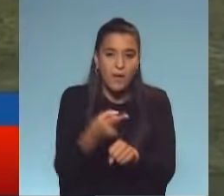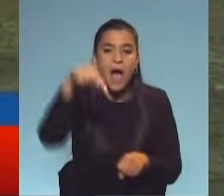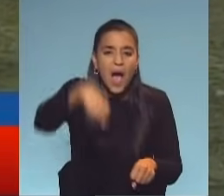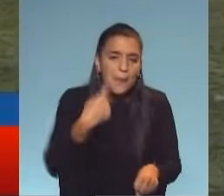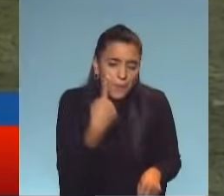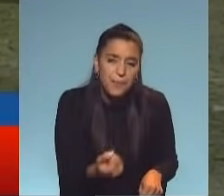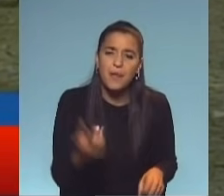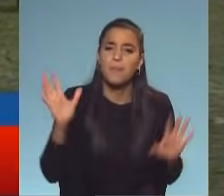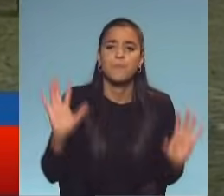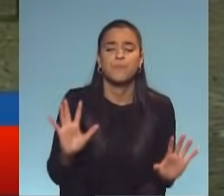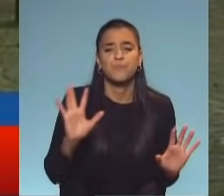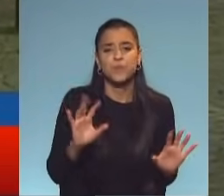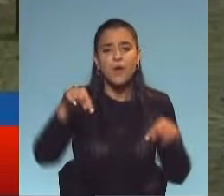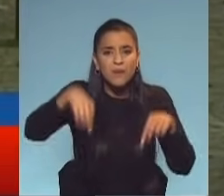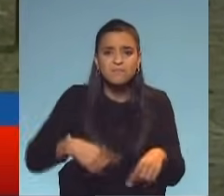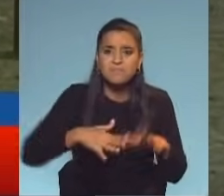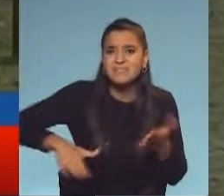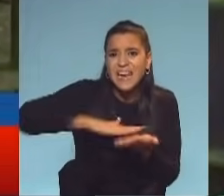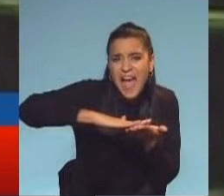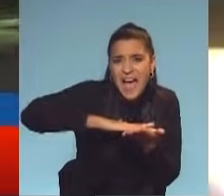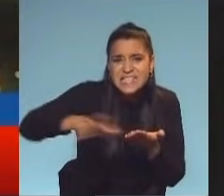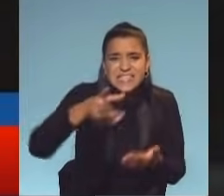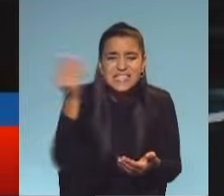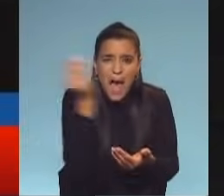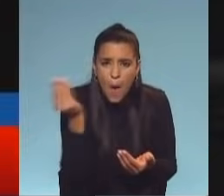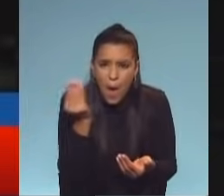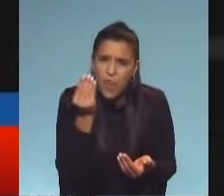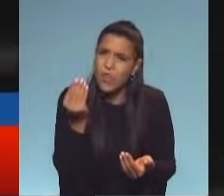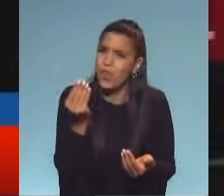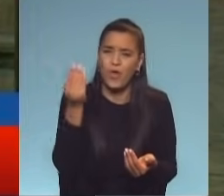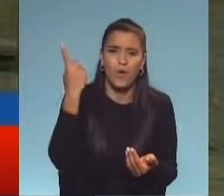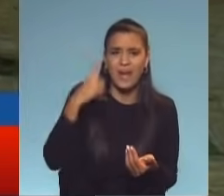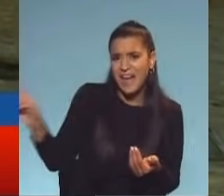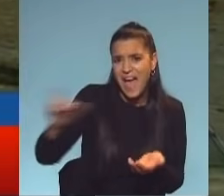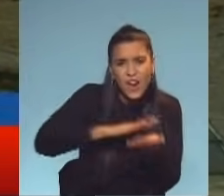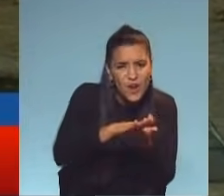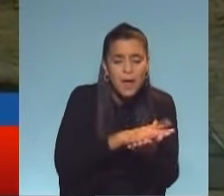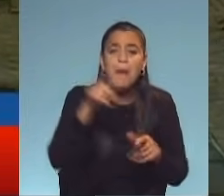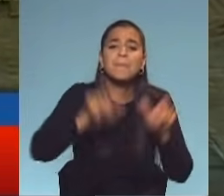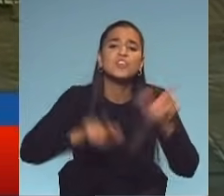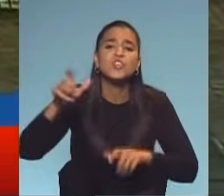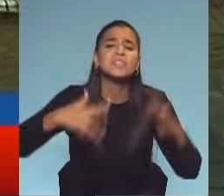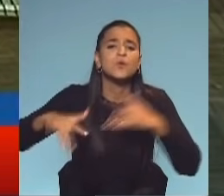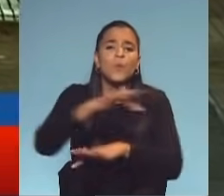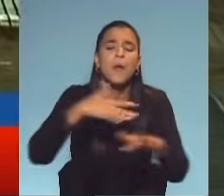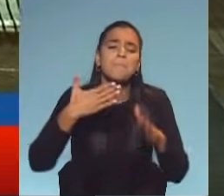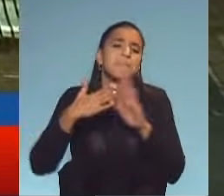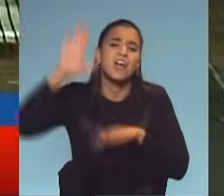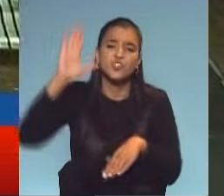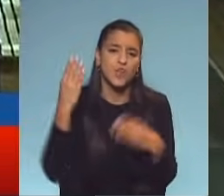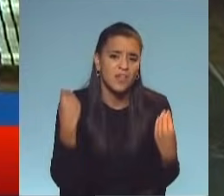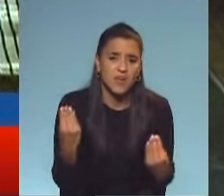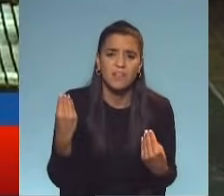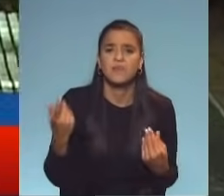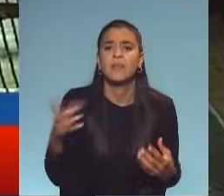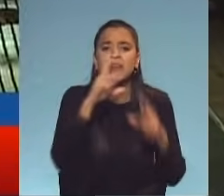un panorama así desolador. Hoy un sábado que la verdad que es muy poco creíble, y las personas que circulan en su gran mayoría con